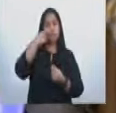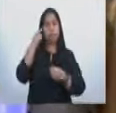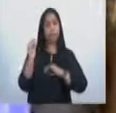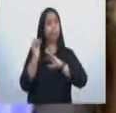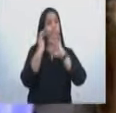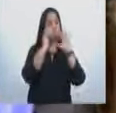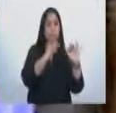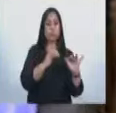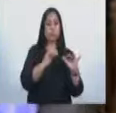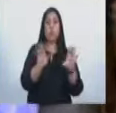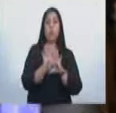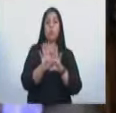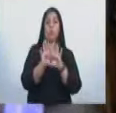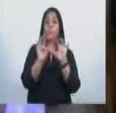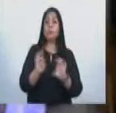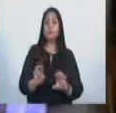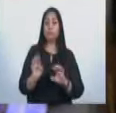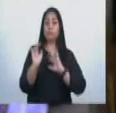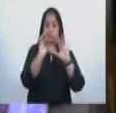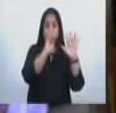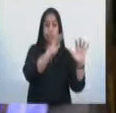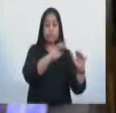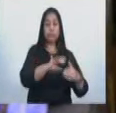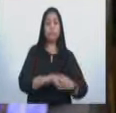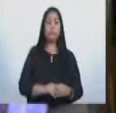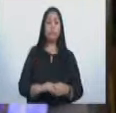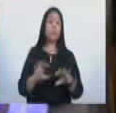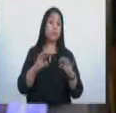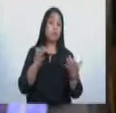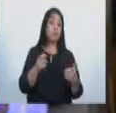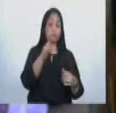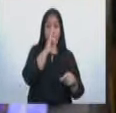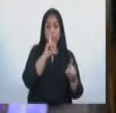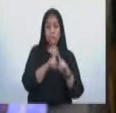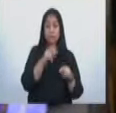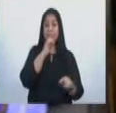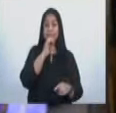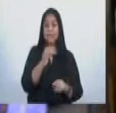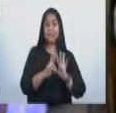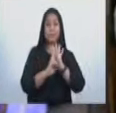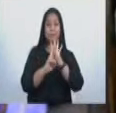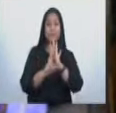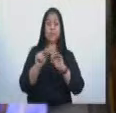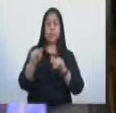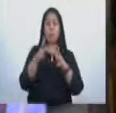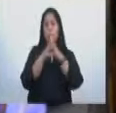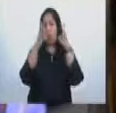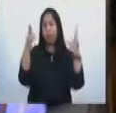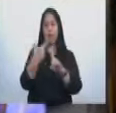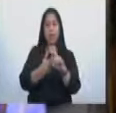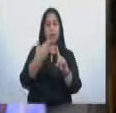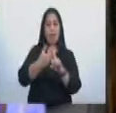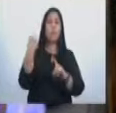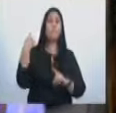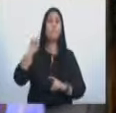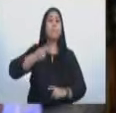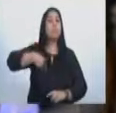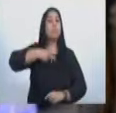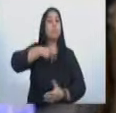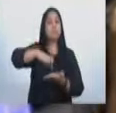migrantes como población migrante esto indudablemente representa un gran reto para